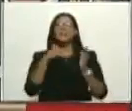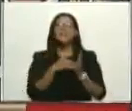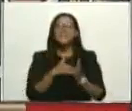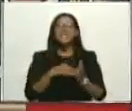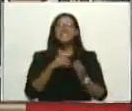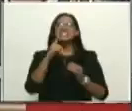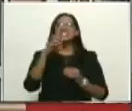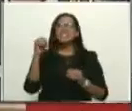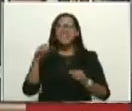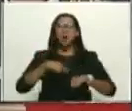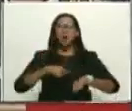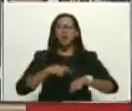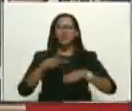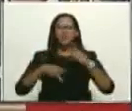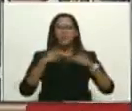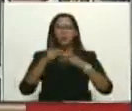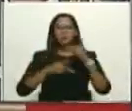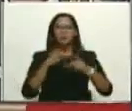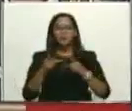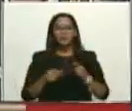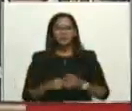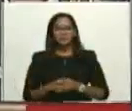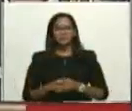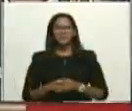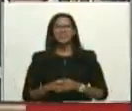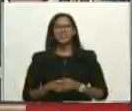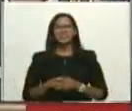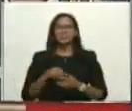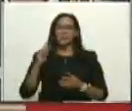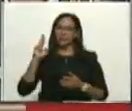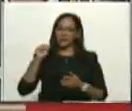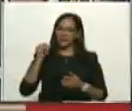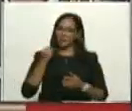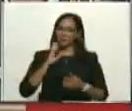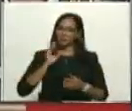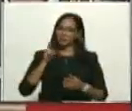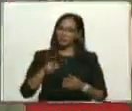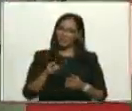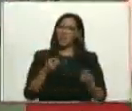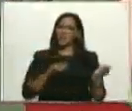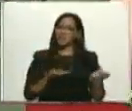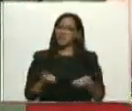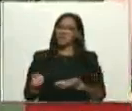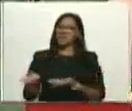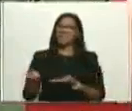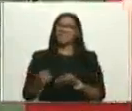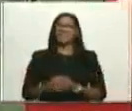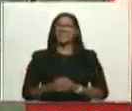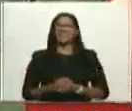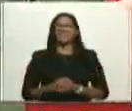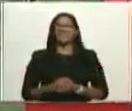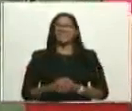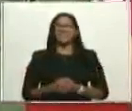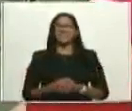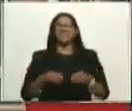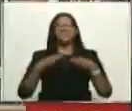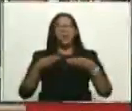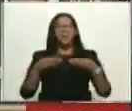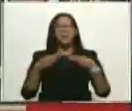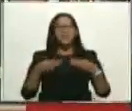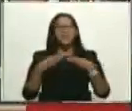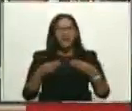de producción. De producción. María, ¿cómo está usted? Bienvenida, mi María. Se han publicado en la página